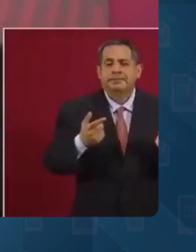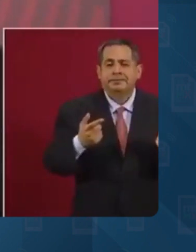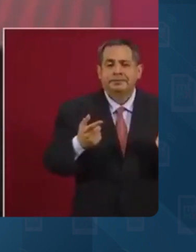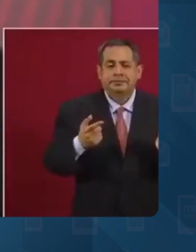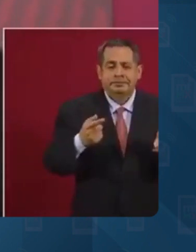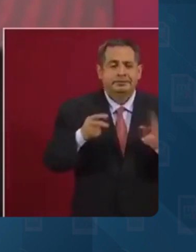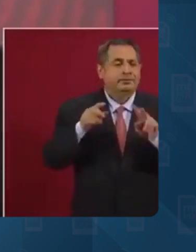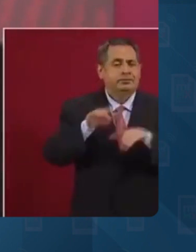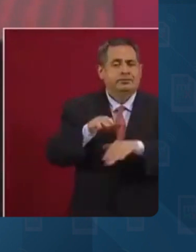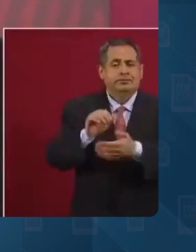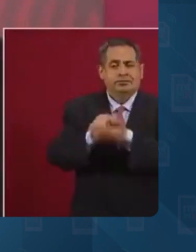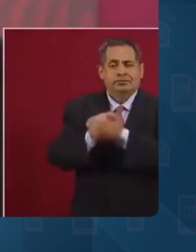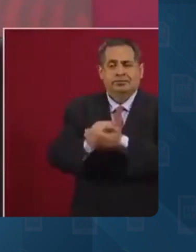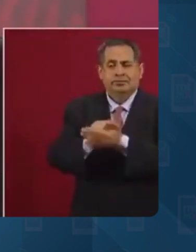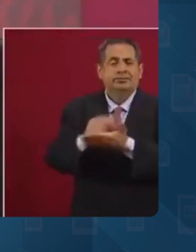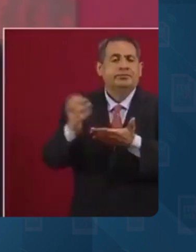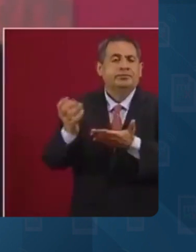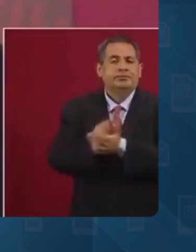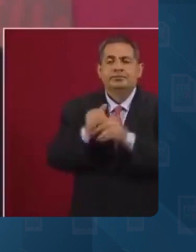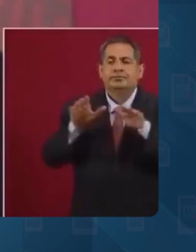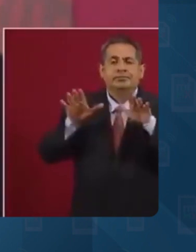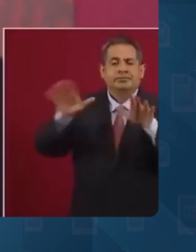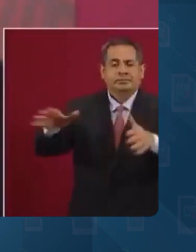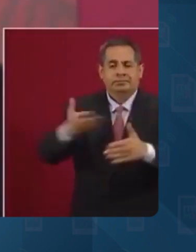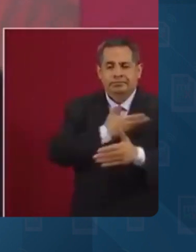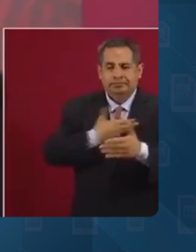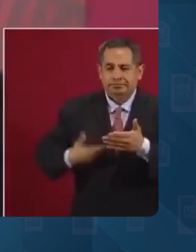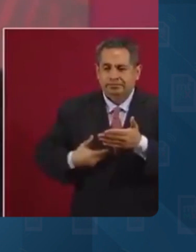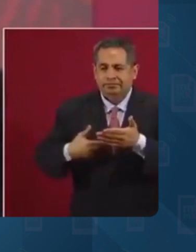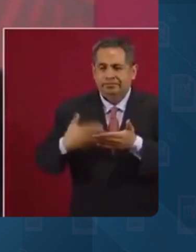rifa del avión presidencial